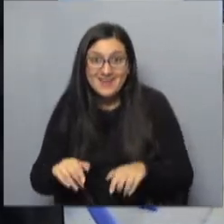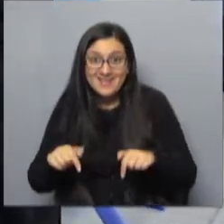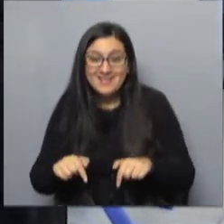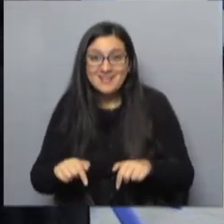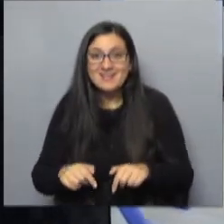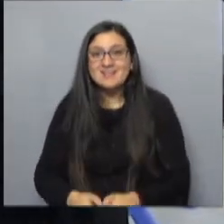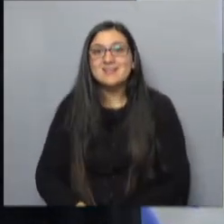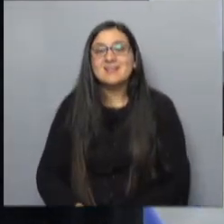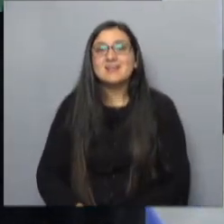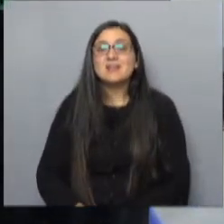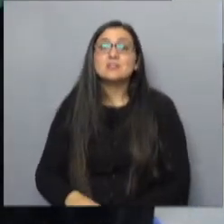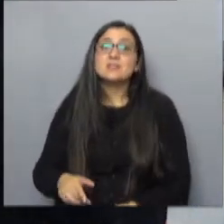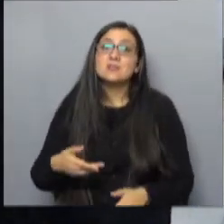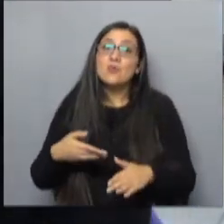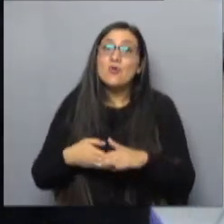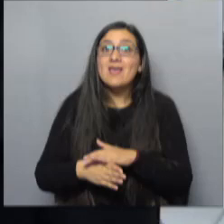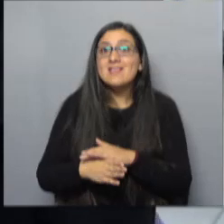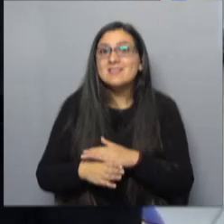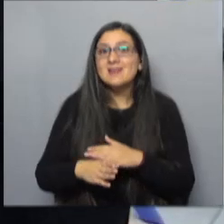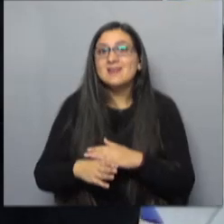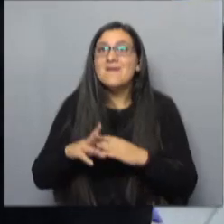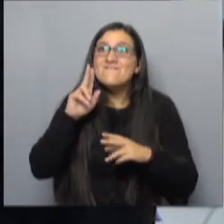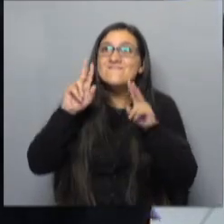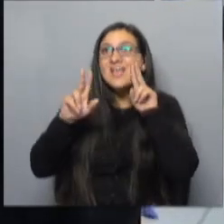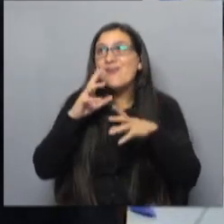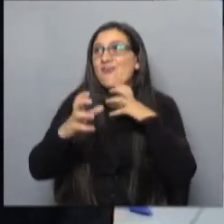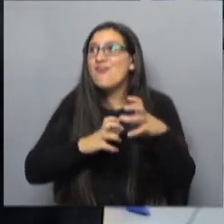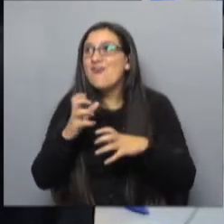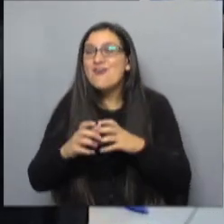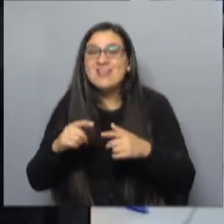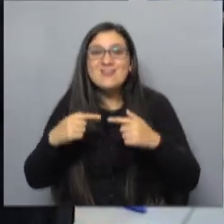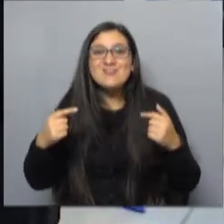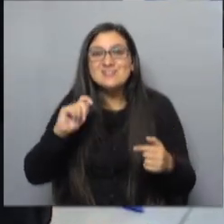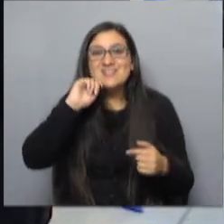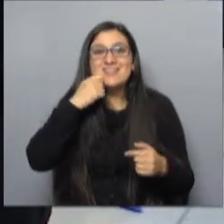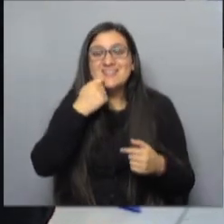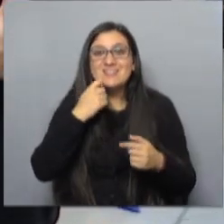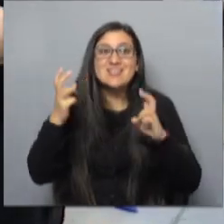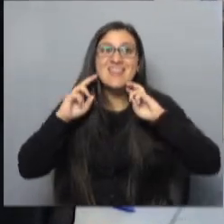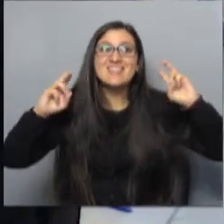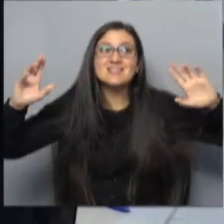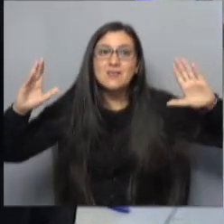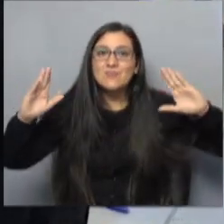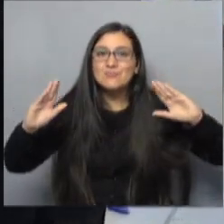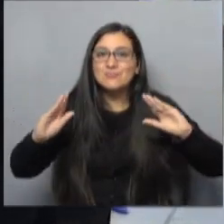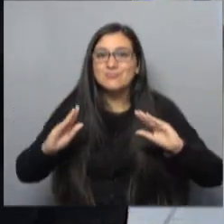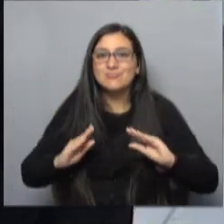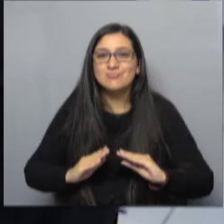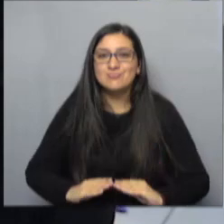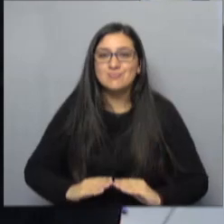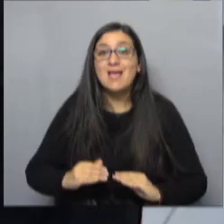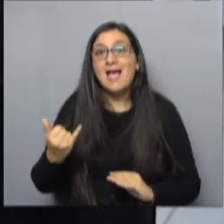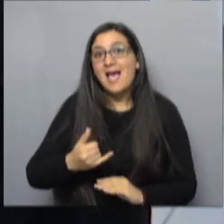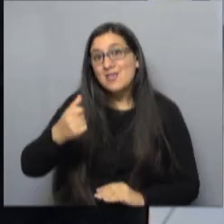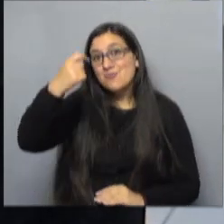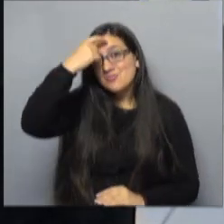niño entra. Exactamente. Esto, o sea, es un espacio que lo que agrega esto es que haya un técnico que esté allí como,